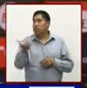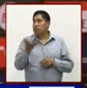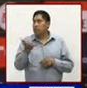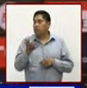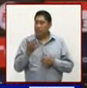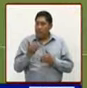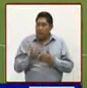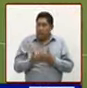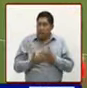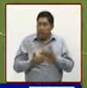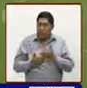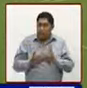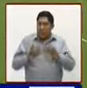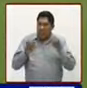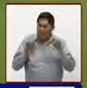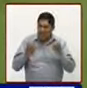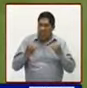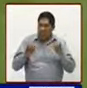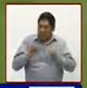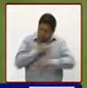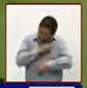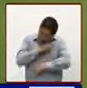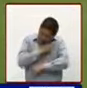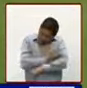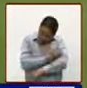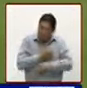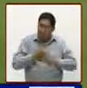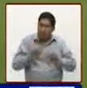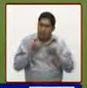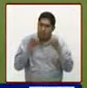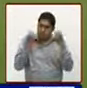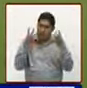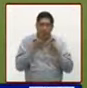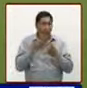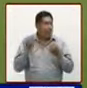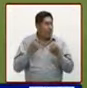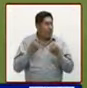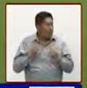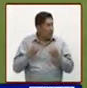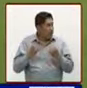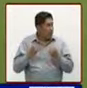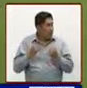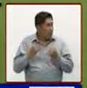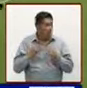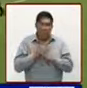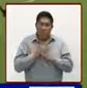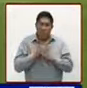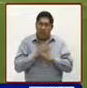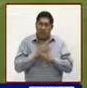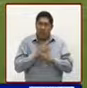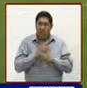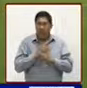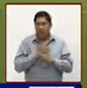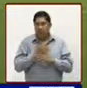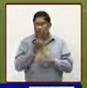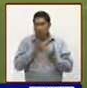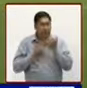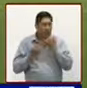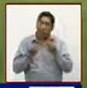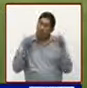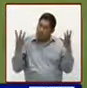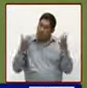de ese punto vamos a intentar fortalecer nuestras virtudes, que son muchas, e intentar limitar las virtudes del rival, que también son